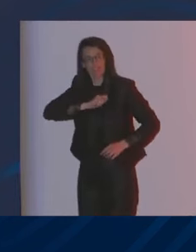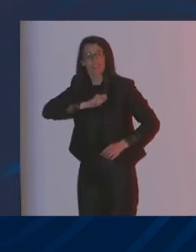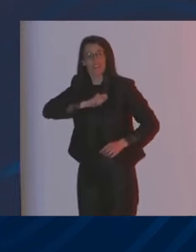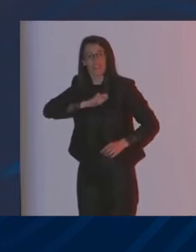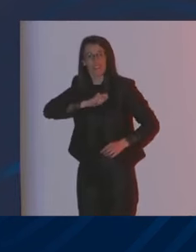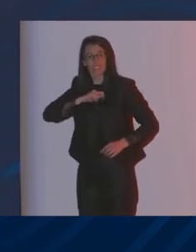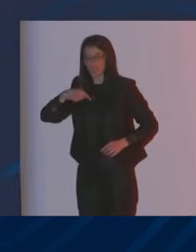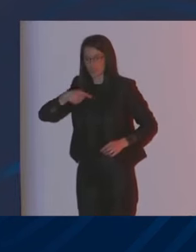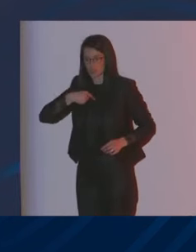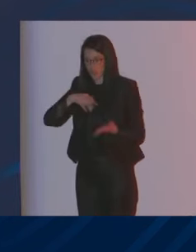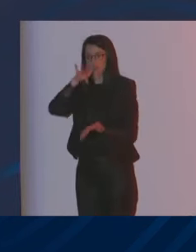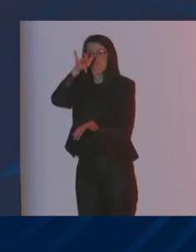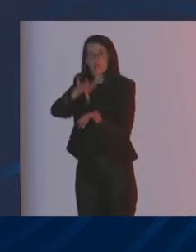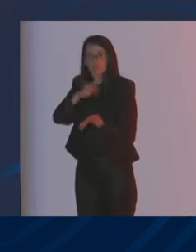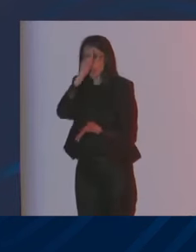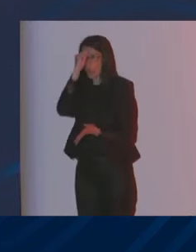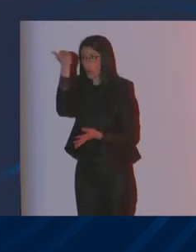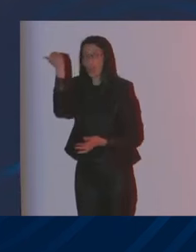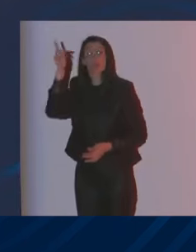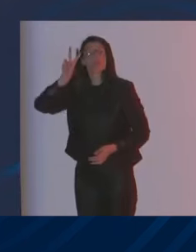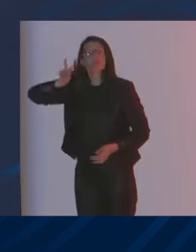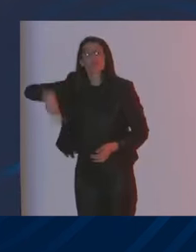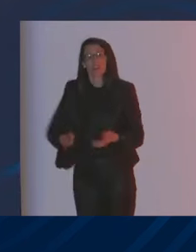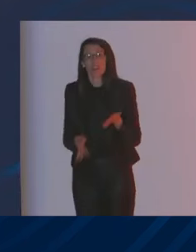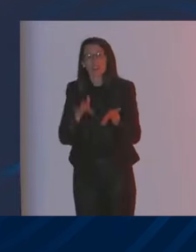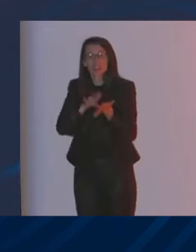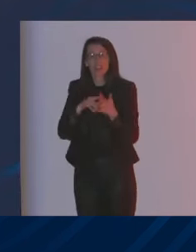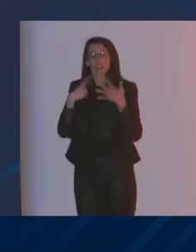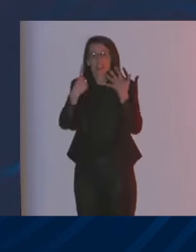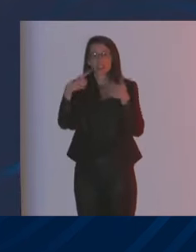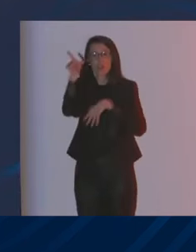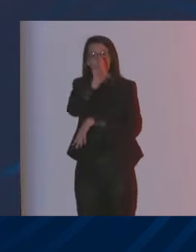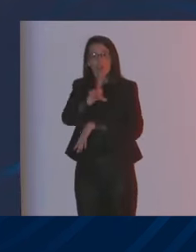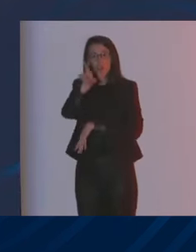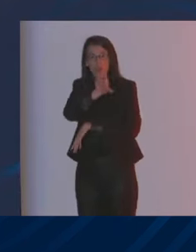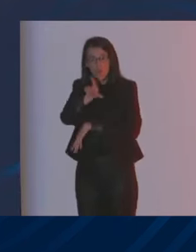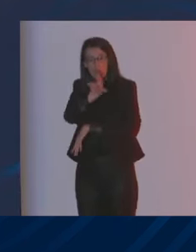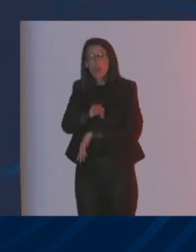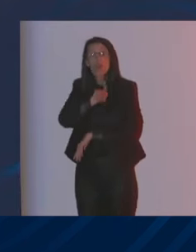Nunca olvidaré esa fecha. El 6 de